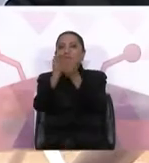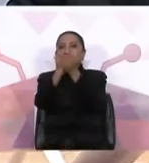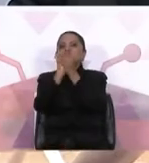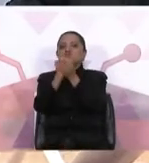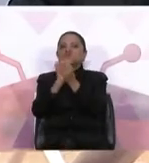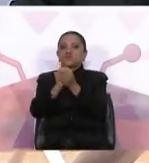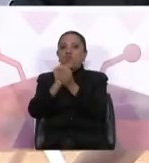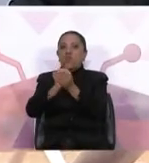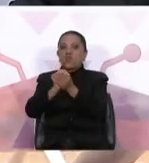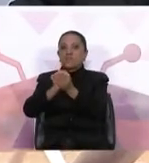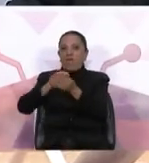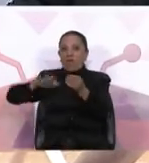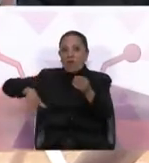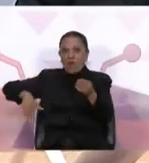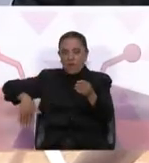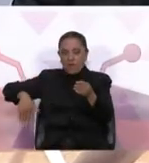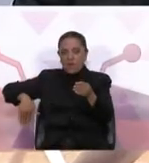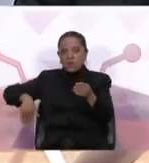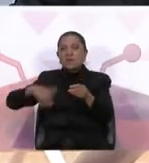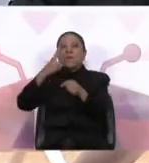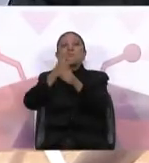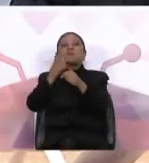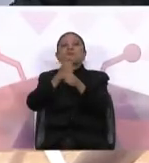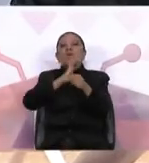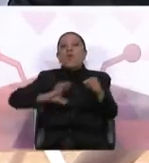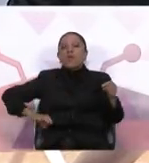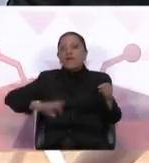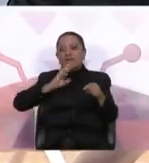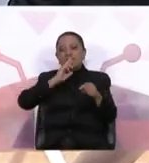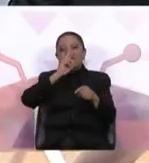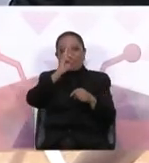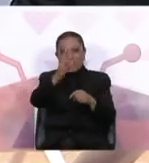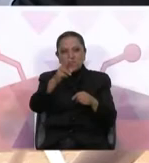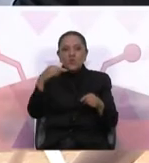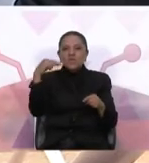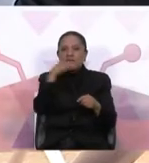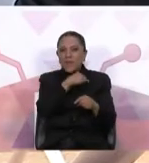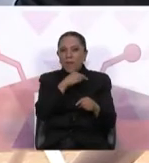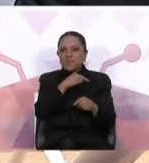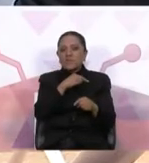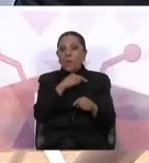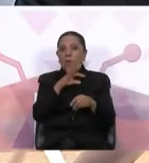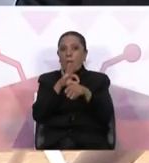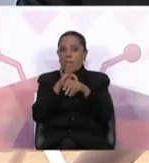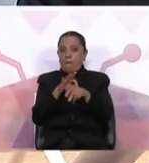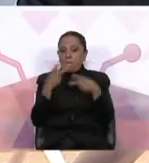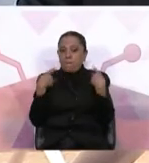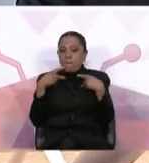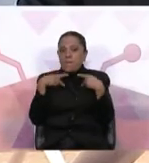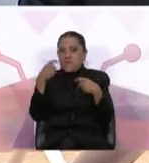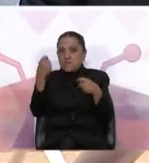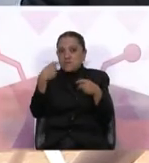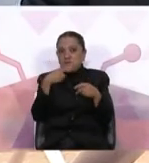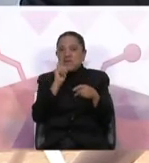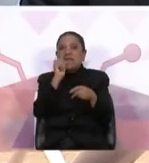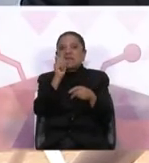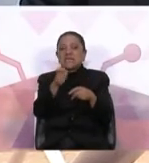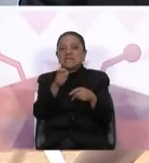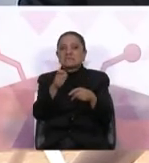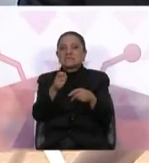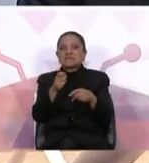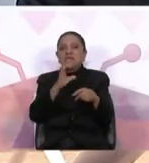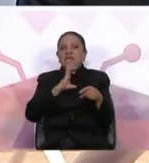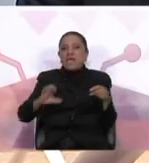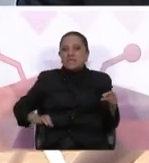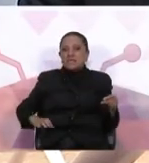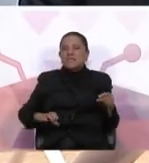candidato que responderá primero a las preguntas rápidas de carácter personal será el candidato rodrigo gayosso